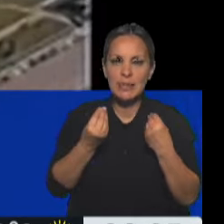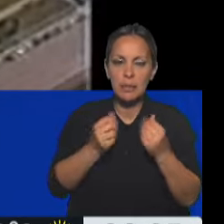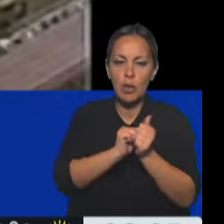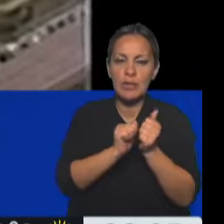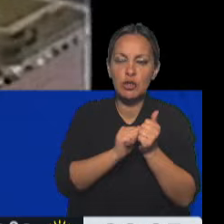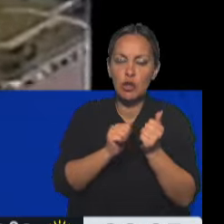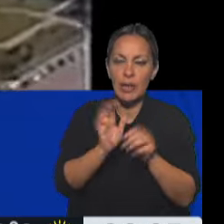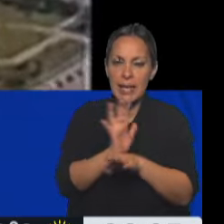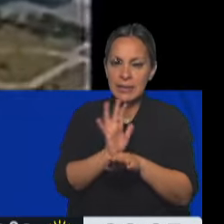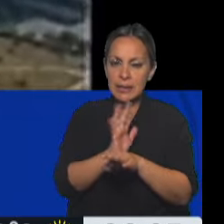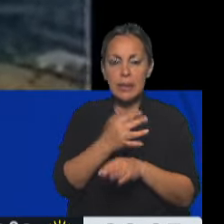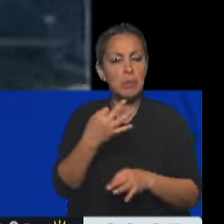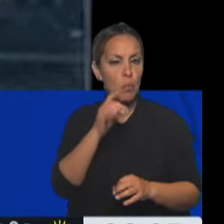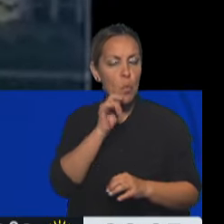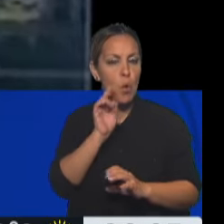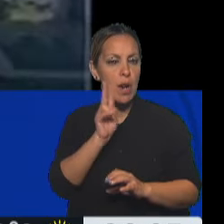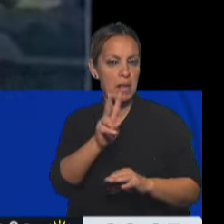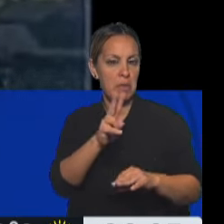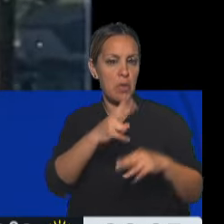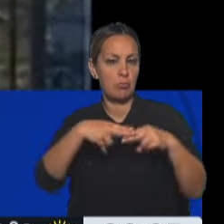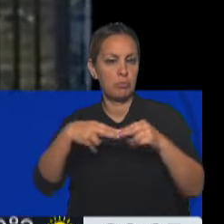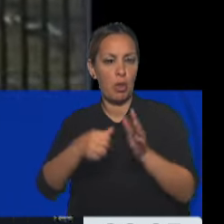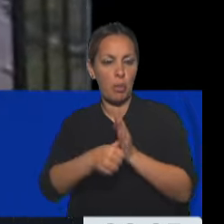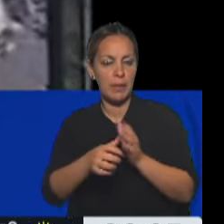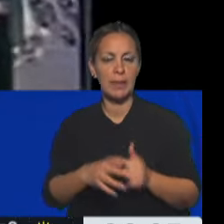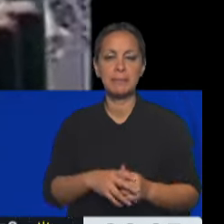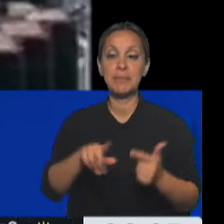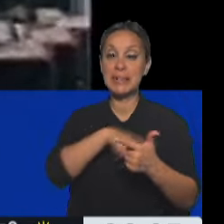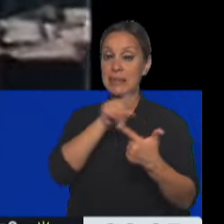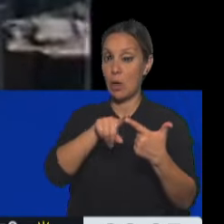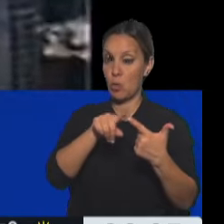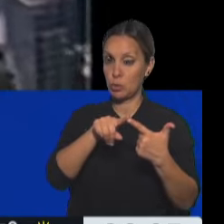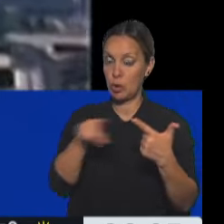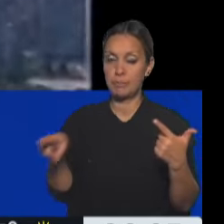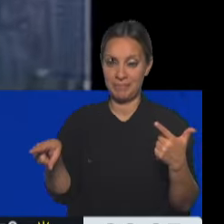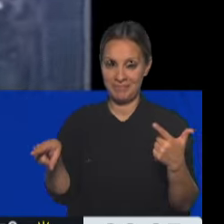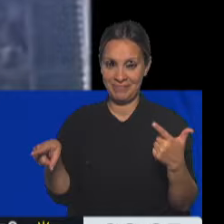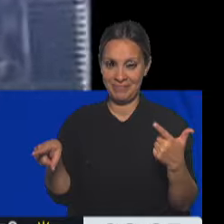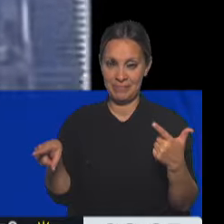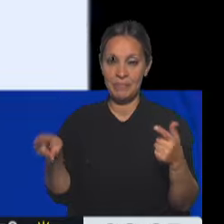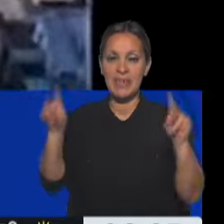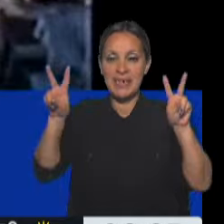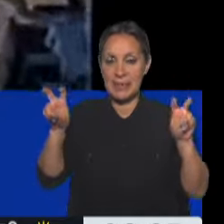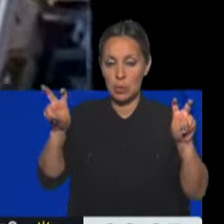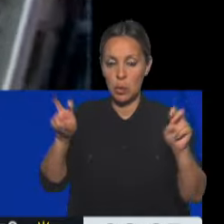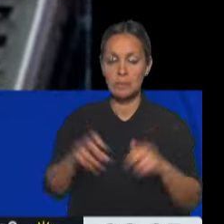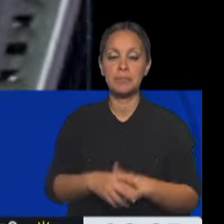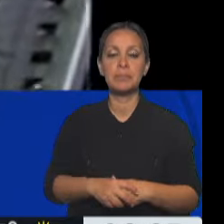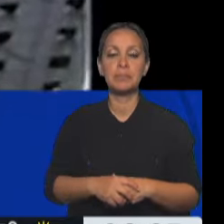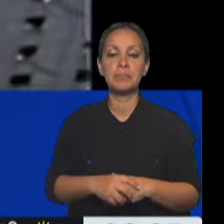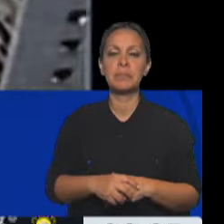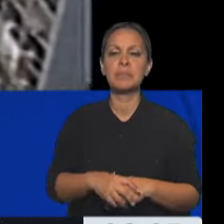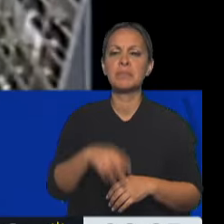cinematográfica? Muy entretenido documental. Cabeza parlante, boca muda. Es otro documental dirigido por Matilde Michanie, quien